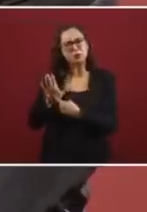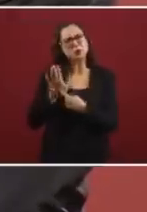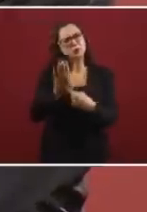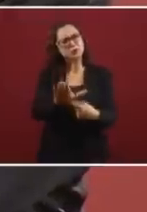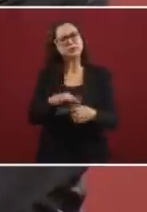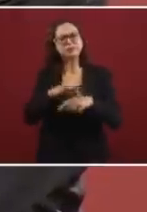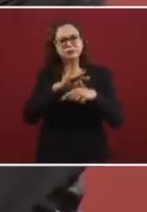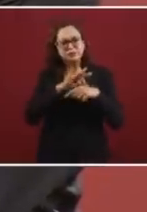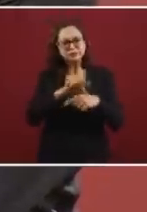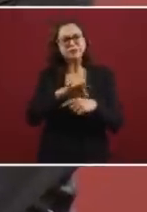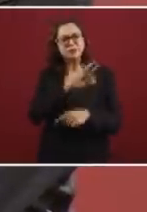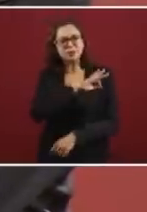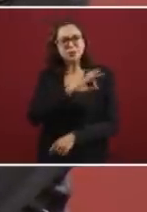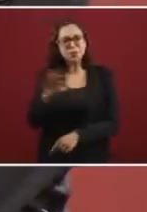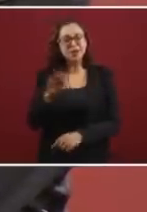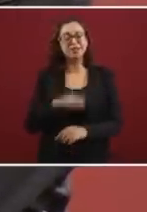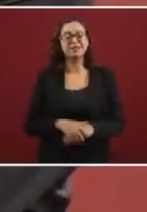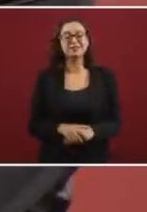los micrófonos